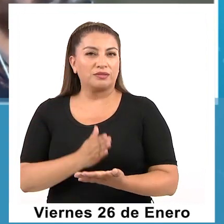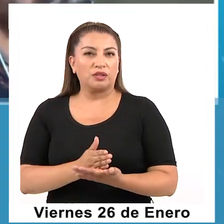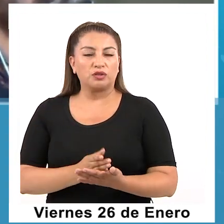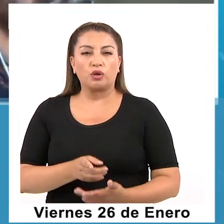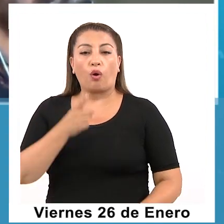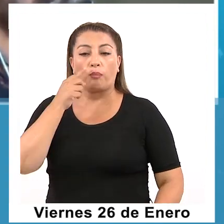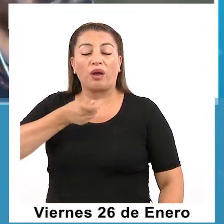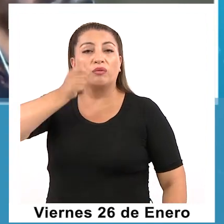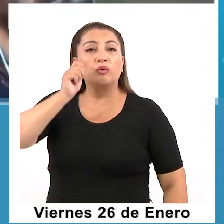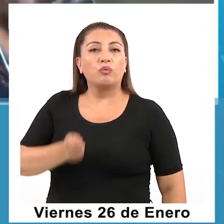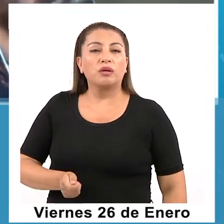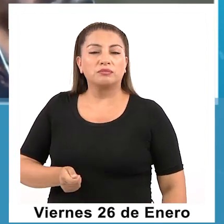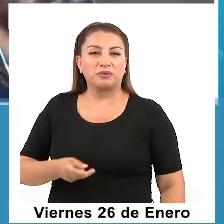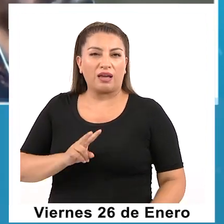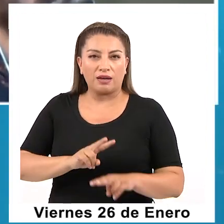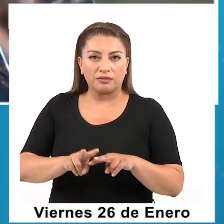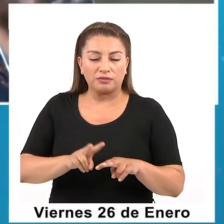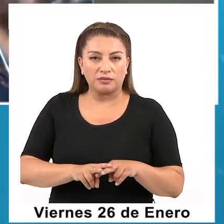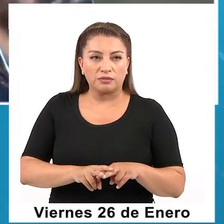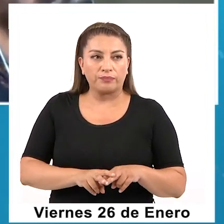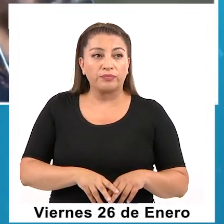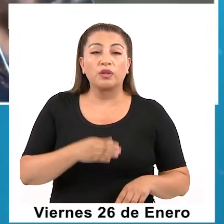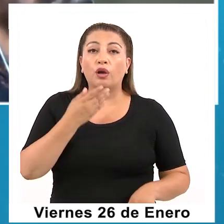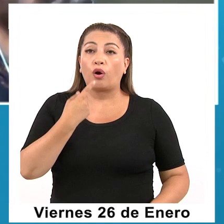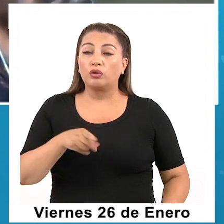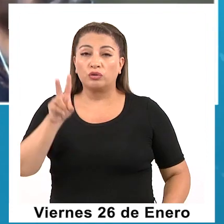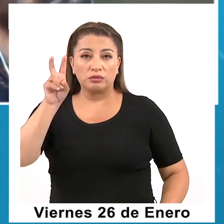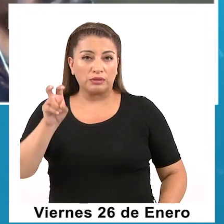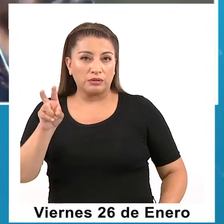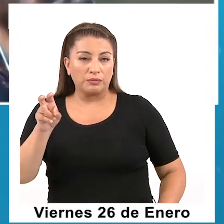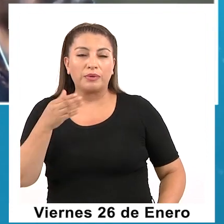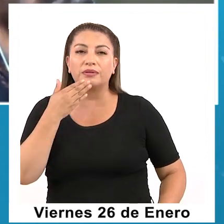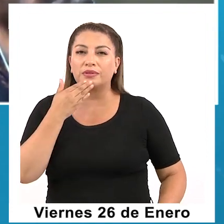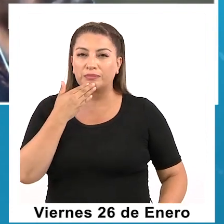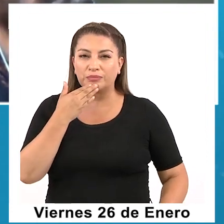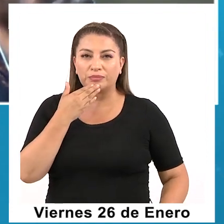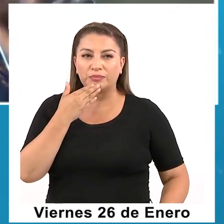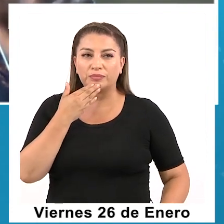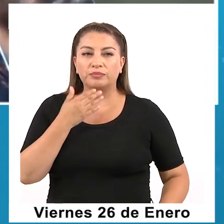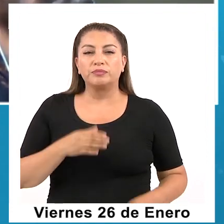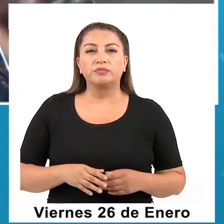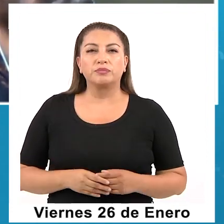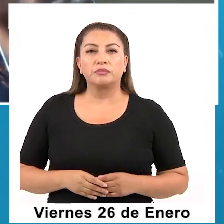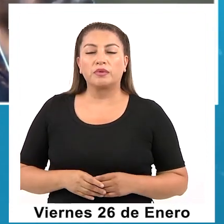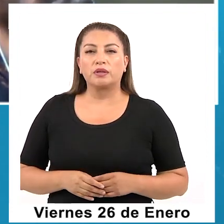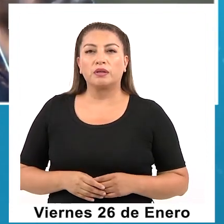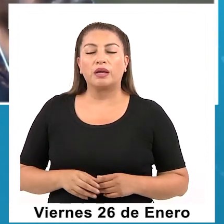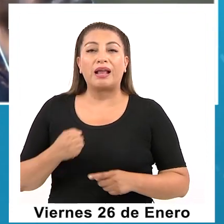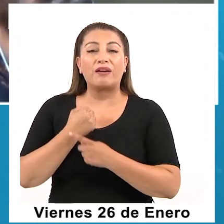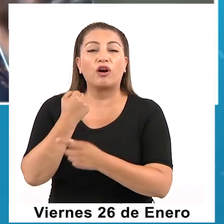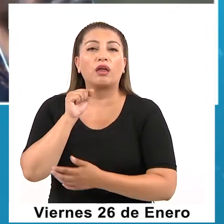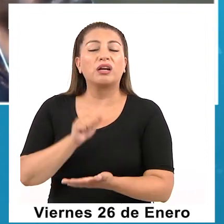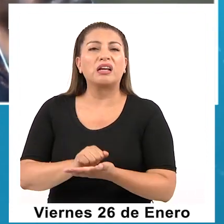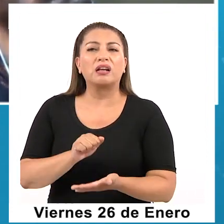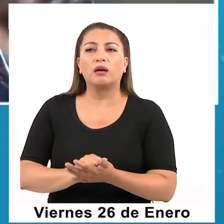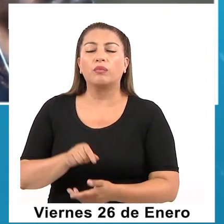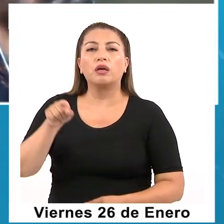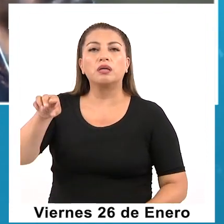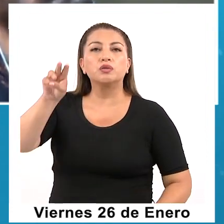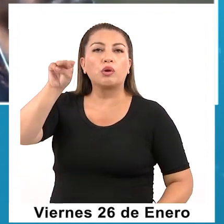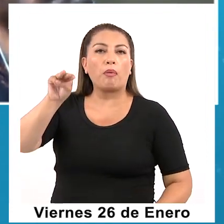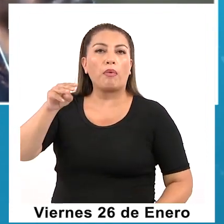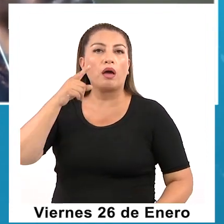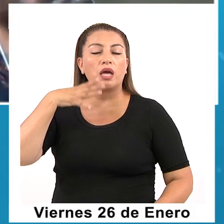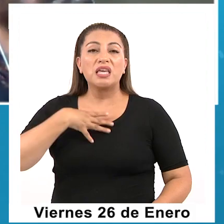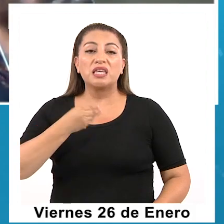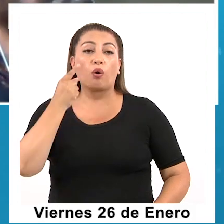hace al ponderar la medida cautelar. Y lo otro que se alega también, se alegó por parte de su defensa, fue el hecho de que ella es una madre